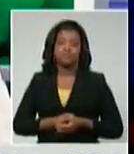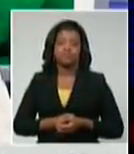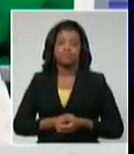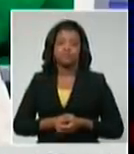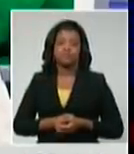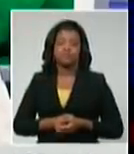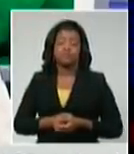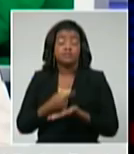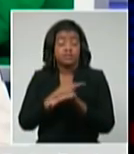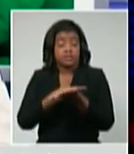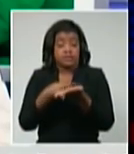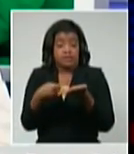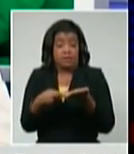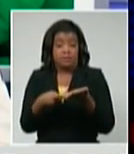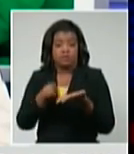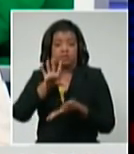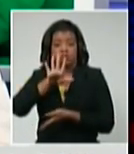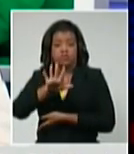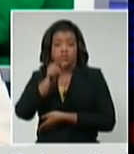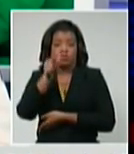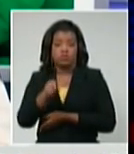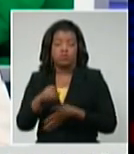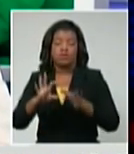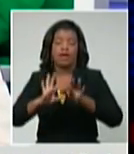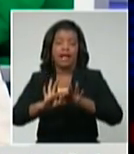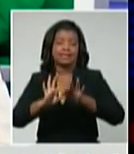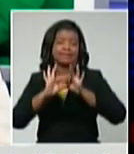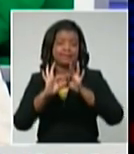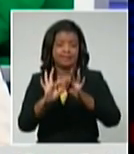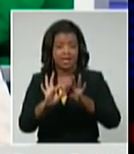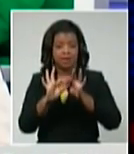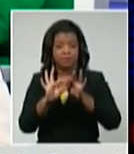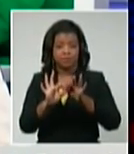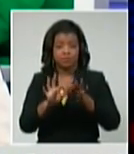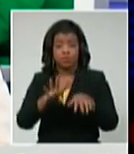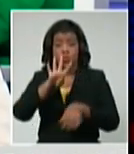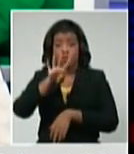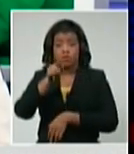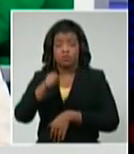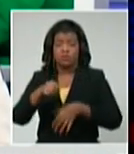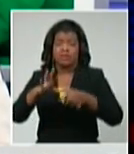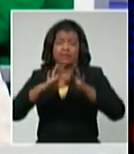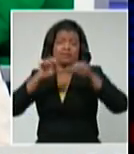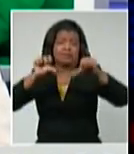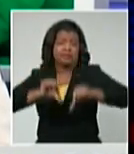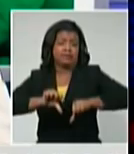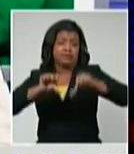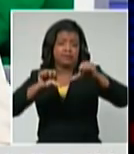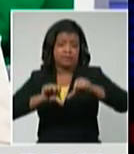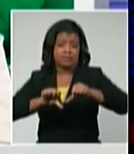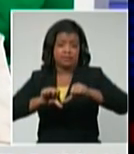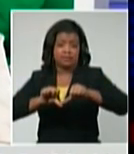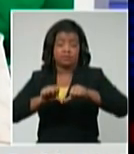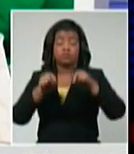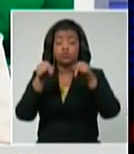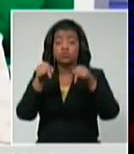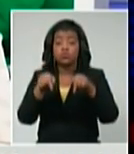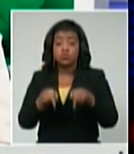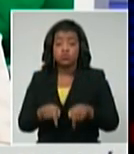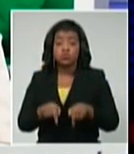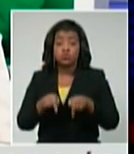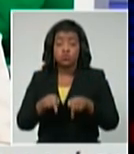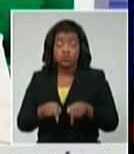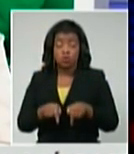5 pacientes graves, 4 pacientes críticos, y en el día de hoy tenemos